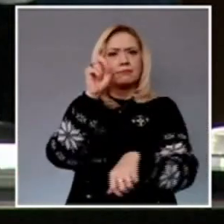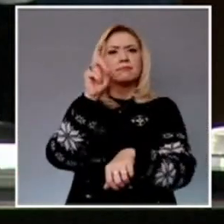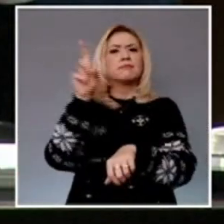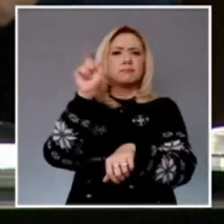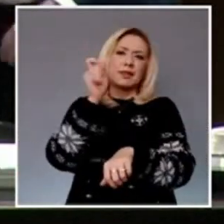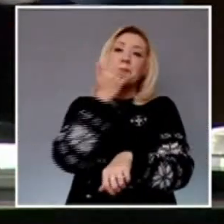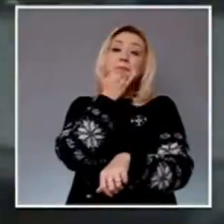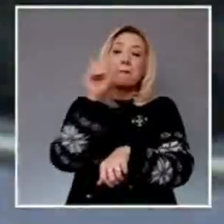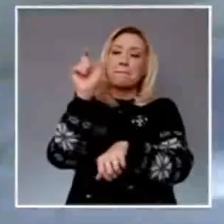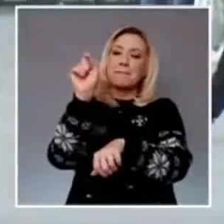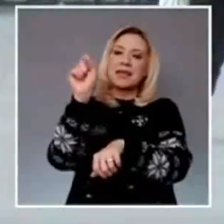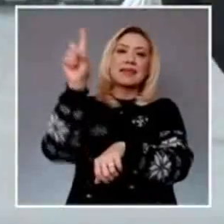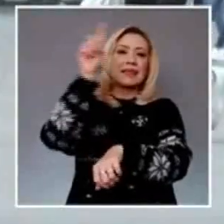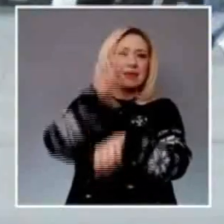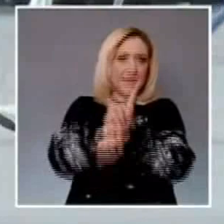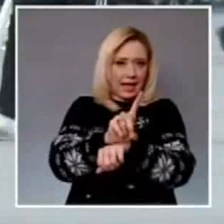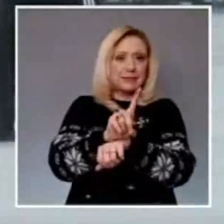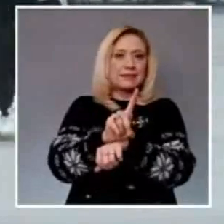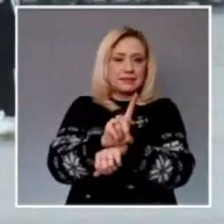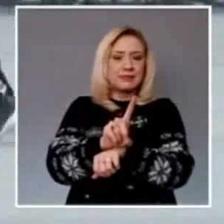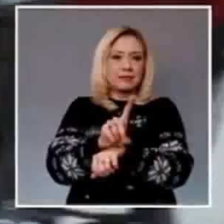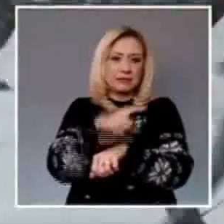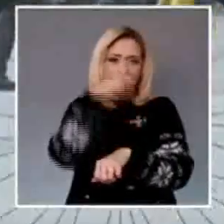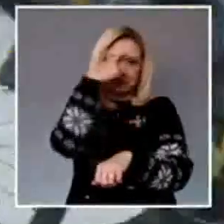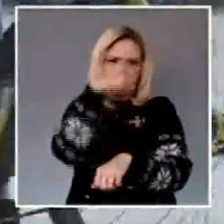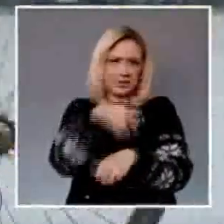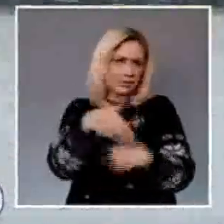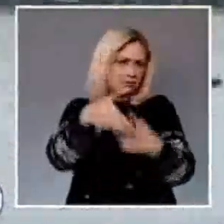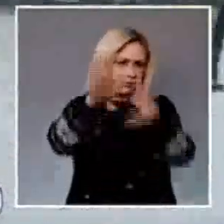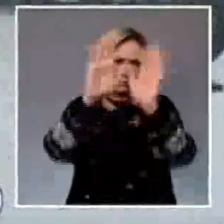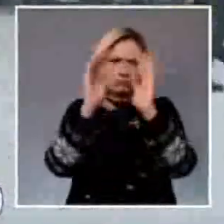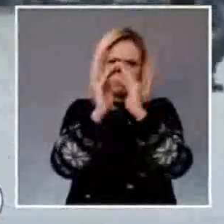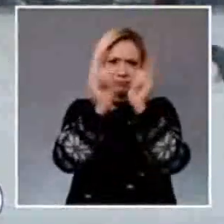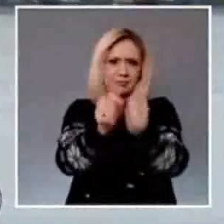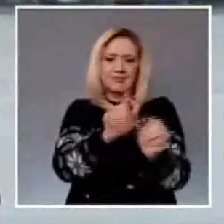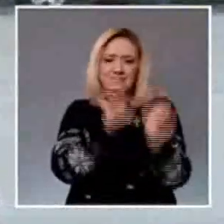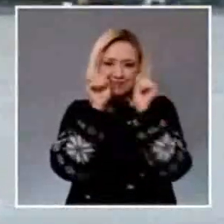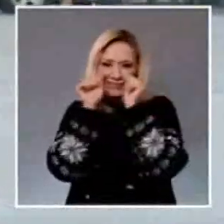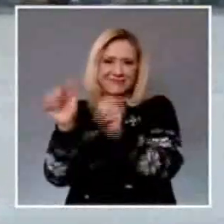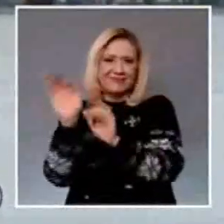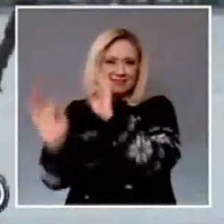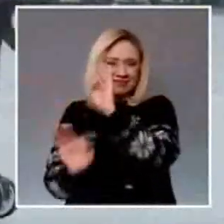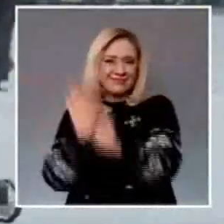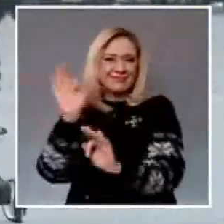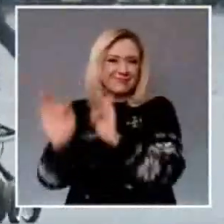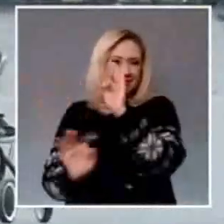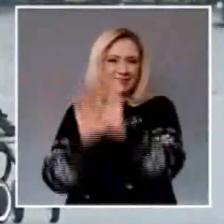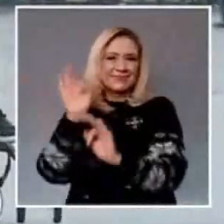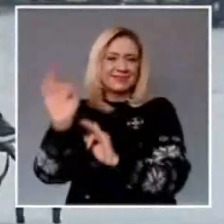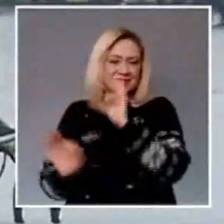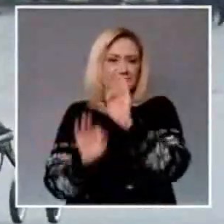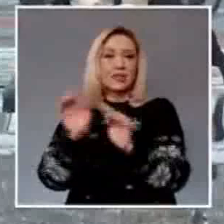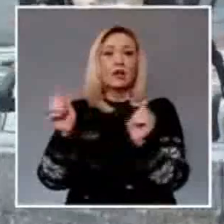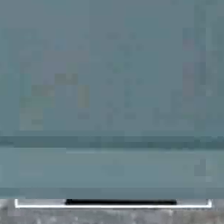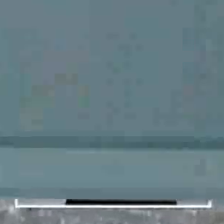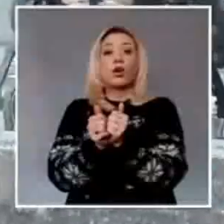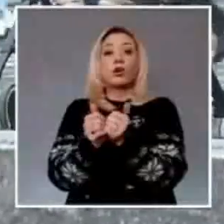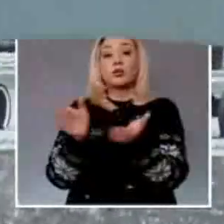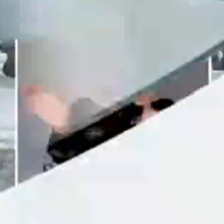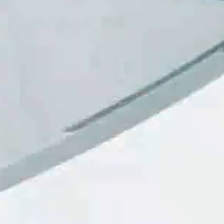recién nacido, el permiso podrá ser de hasta 30 días previa presentación del certificado médico correspondiente.